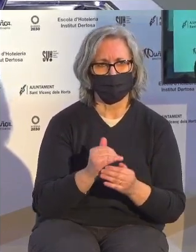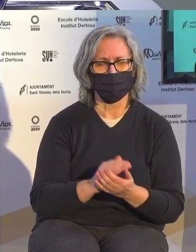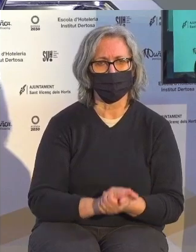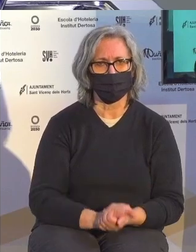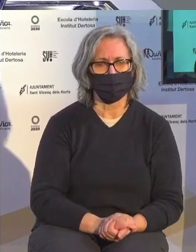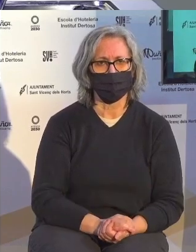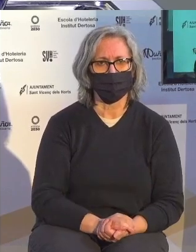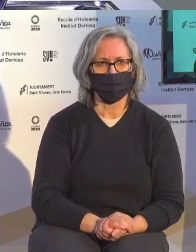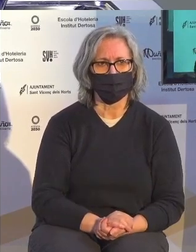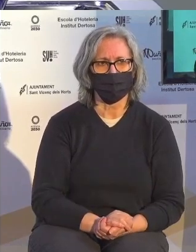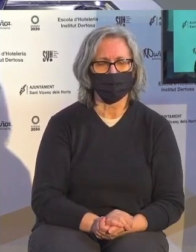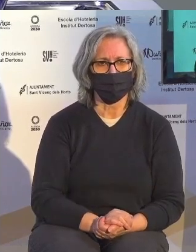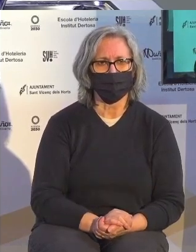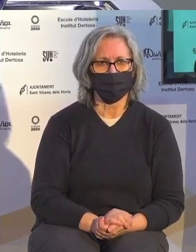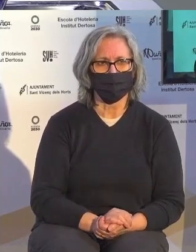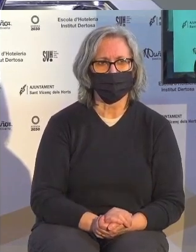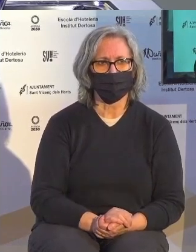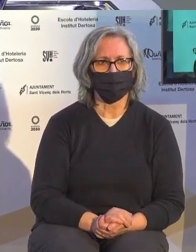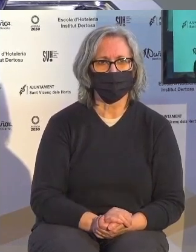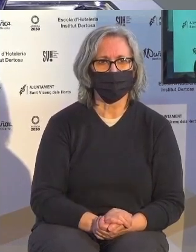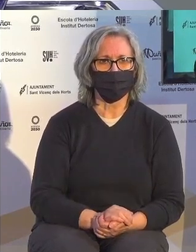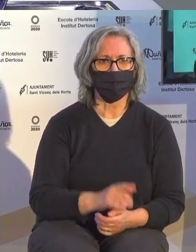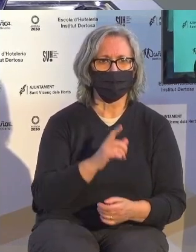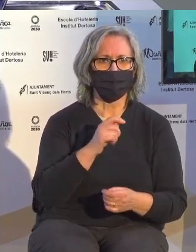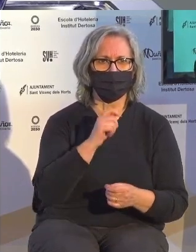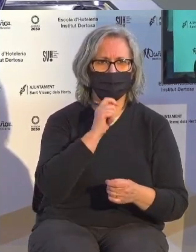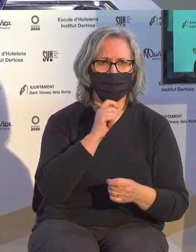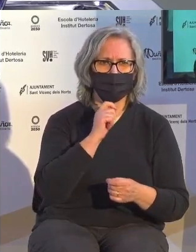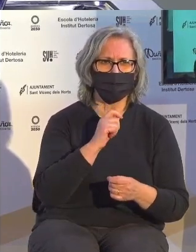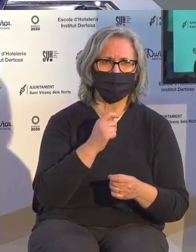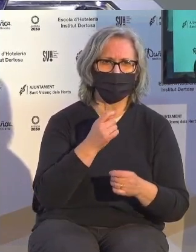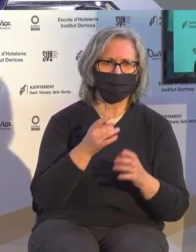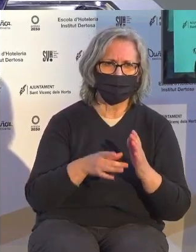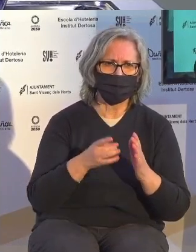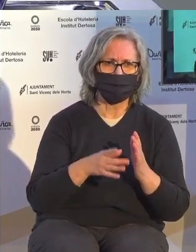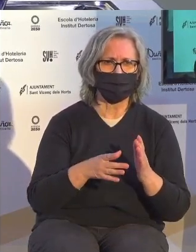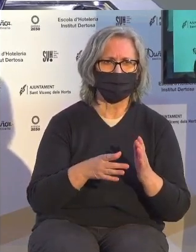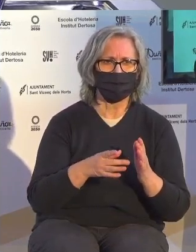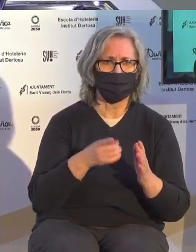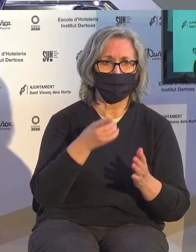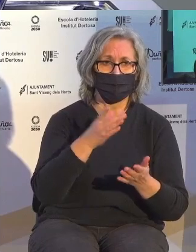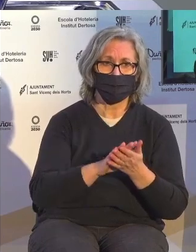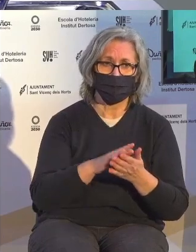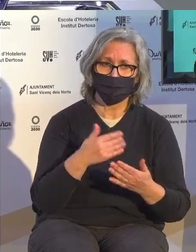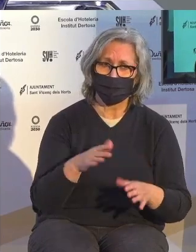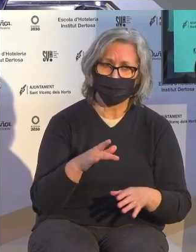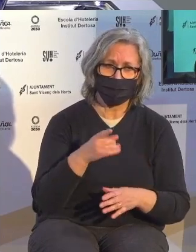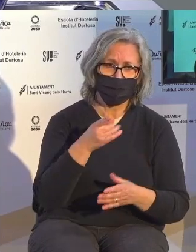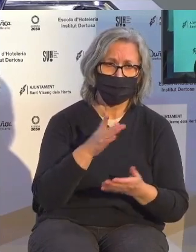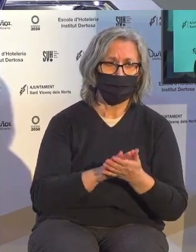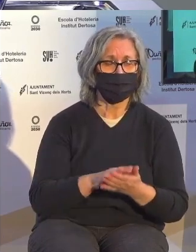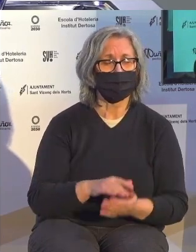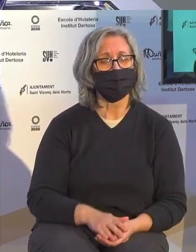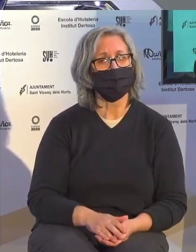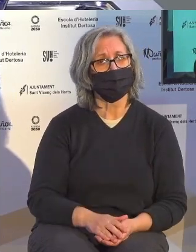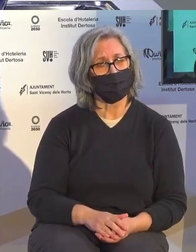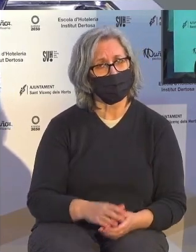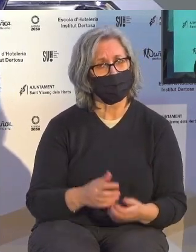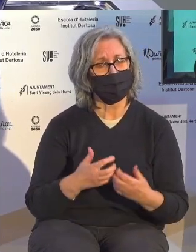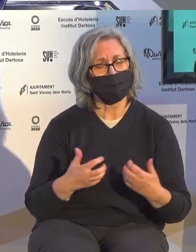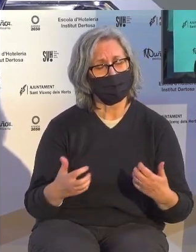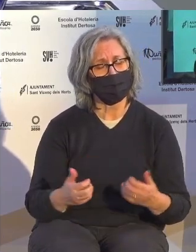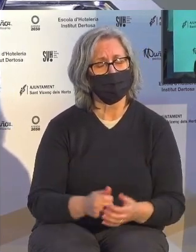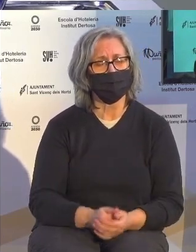freezer durante un mes sin sin problema alguno algunas veces algo que todavía